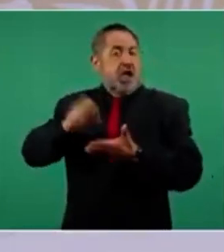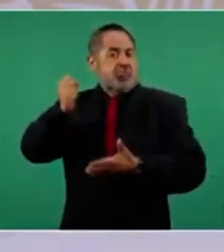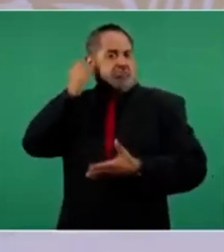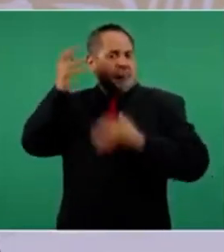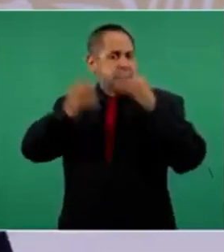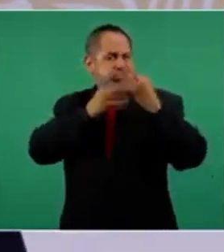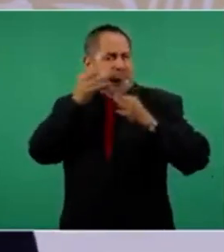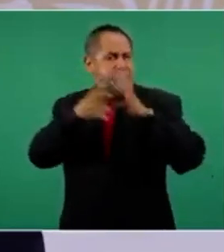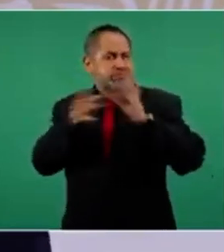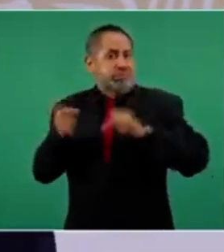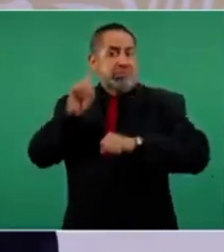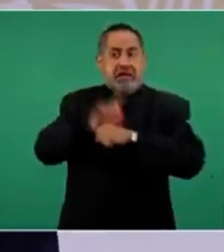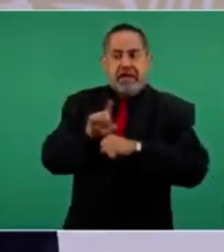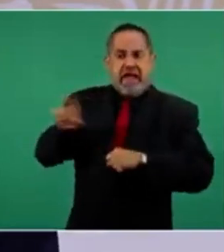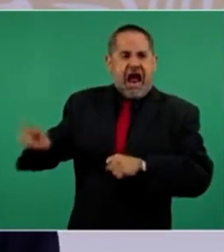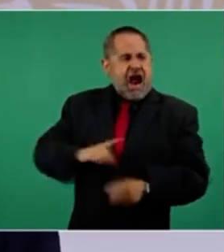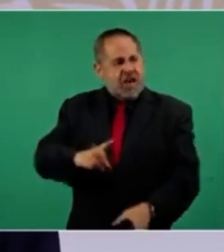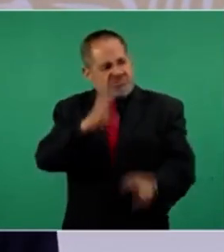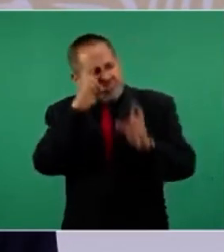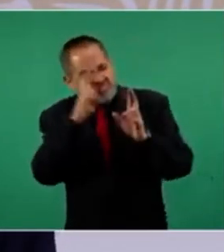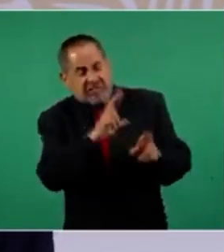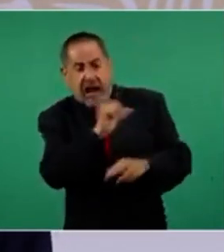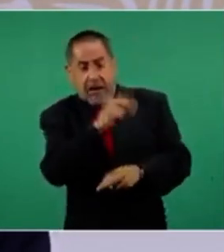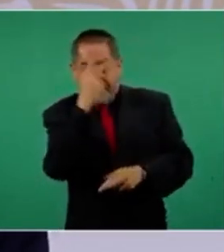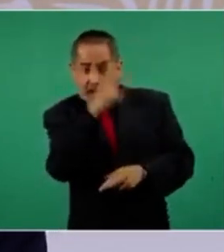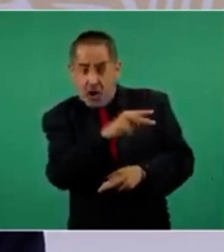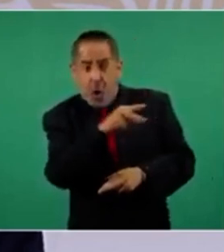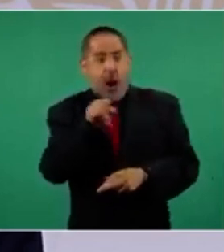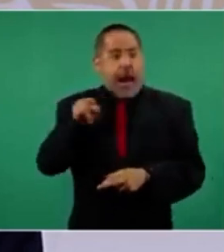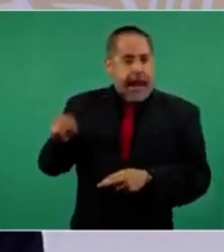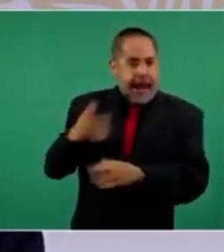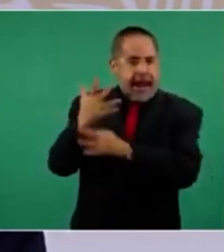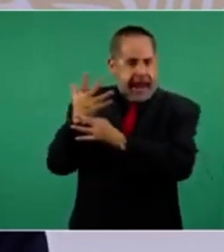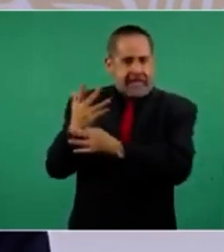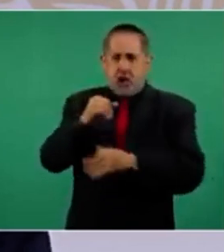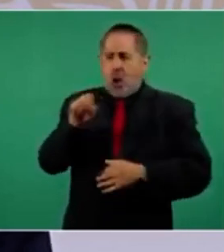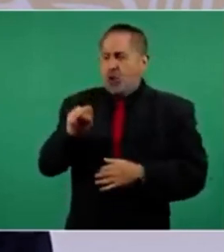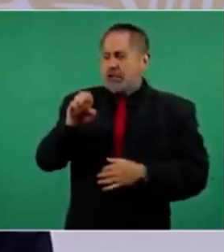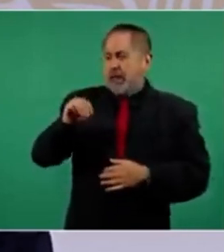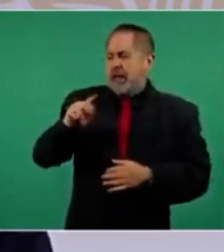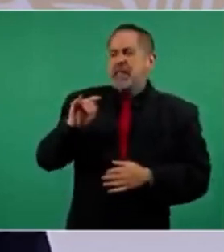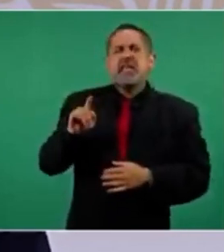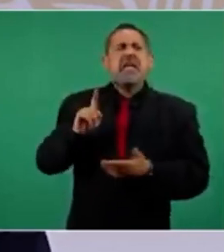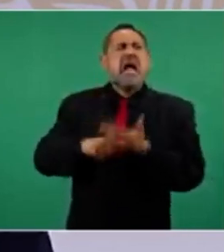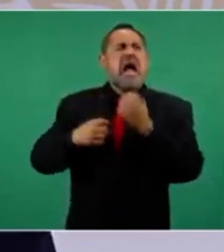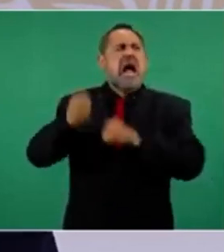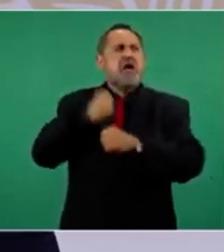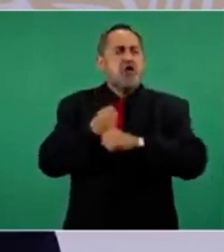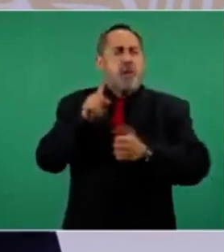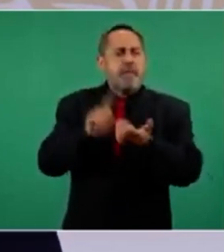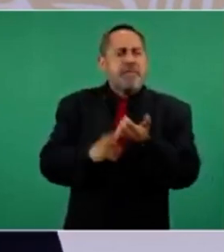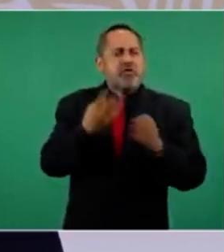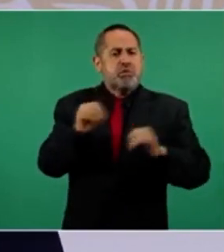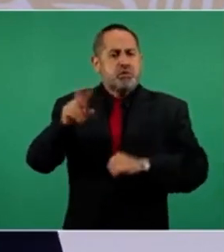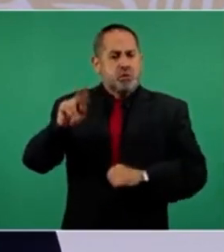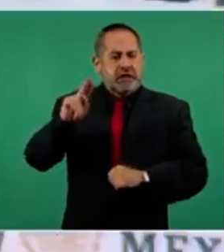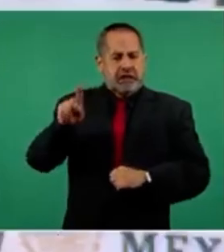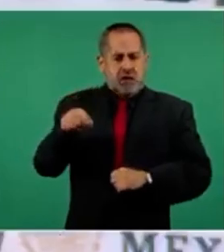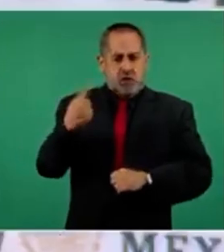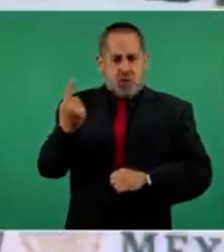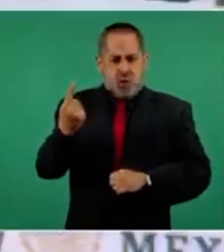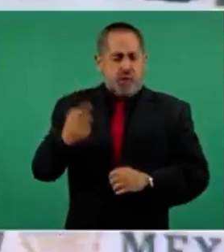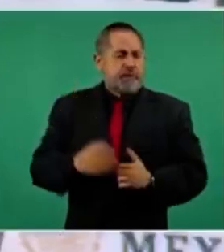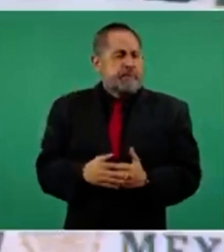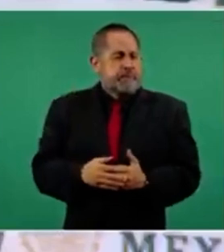en la velada en honor a este país en la Sociedad Literaria Hispanoamericana en 1981. Hoy